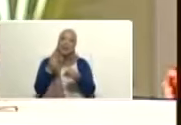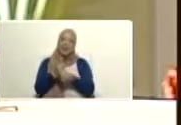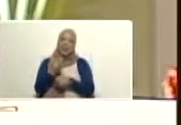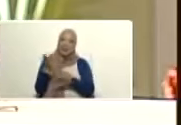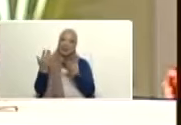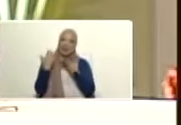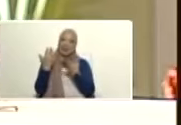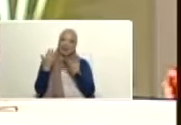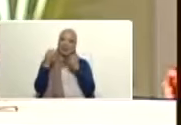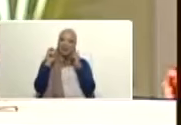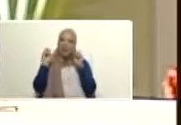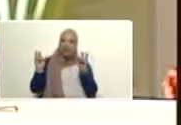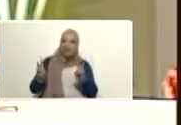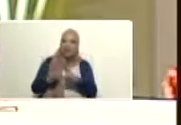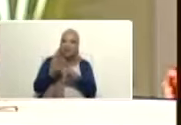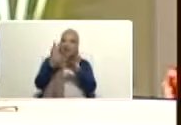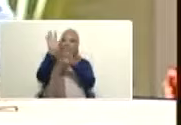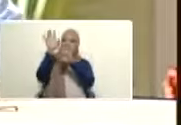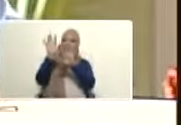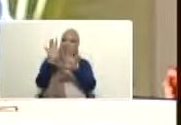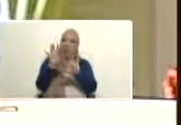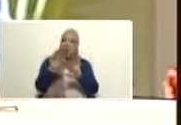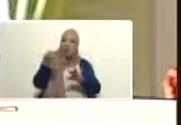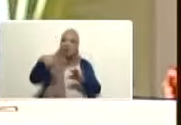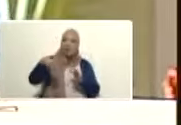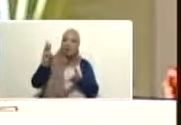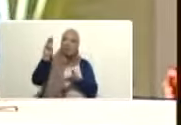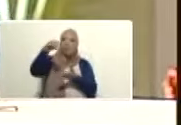nos vemos. Que Dios bendiga Ocumare del Tuy.